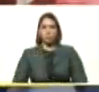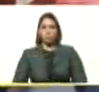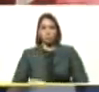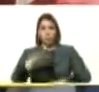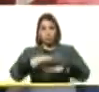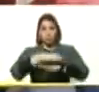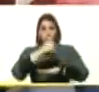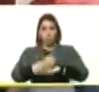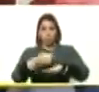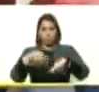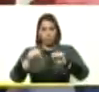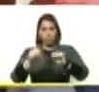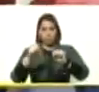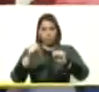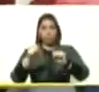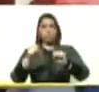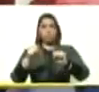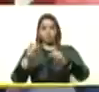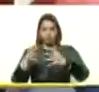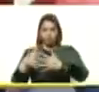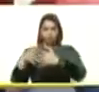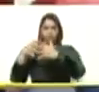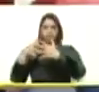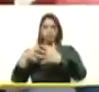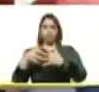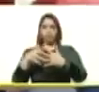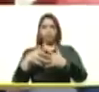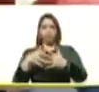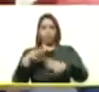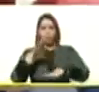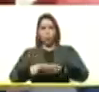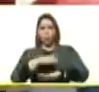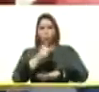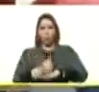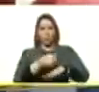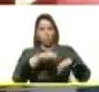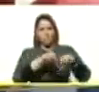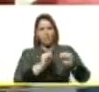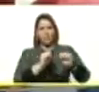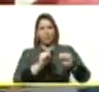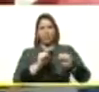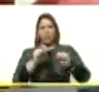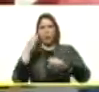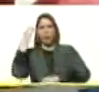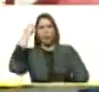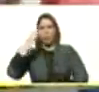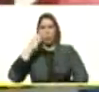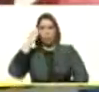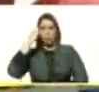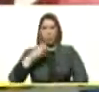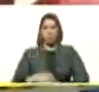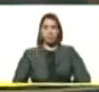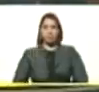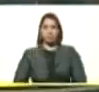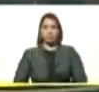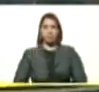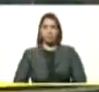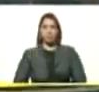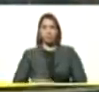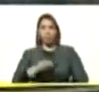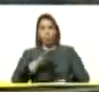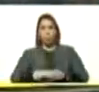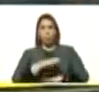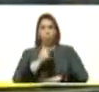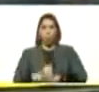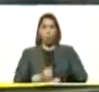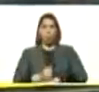del imperialismo norteamericano, por parte de los imperios decadentes de Europa, por parte de la derecha